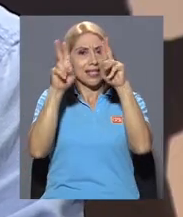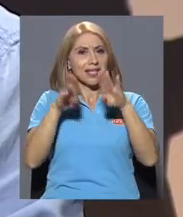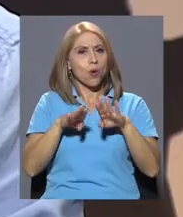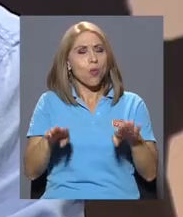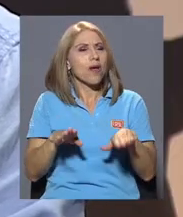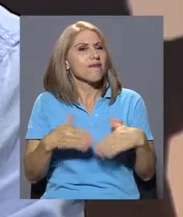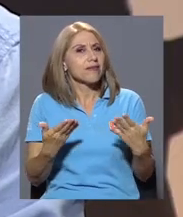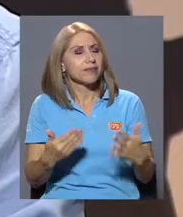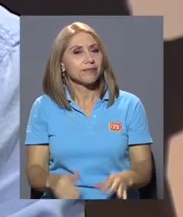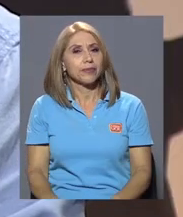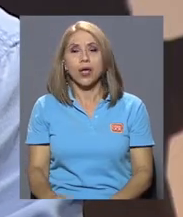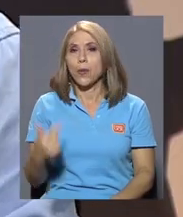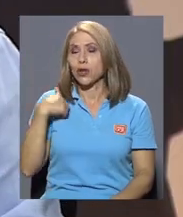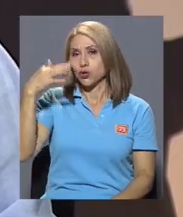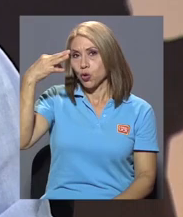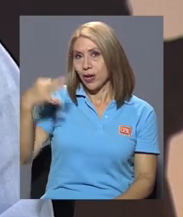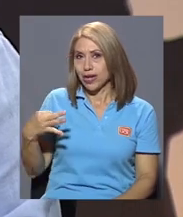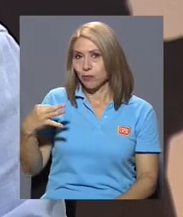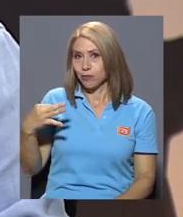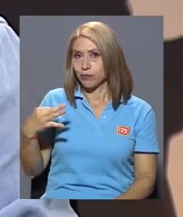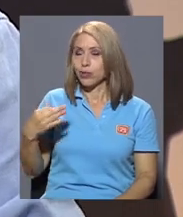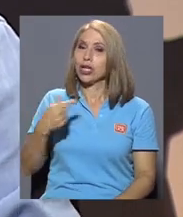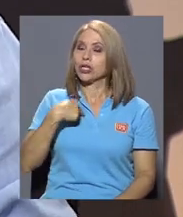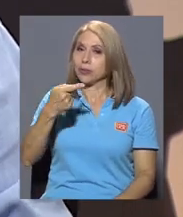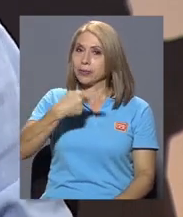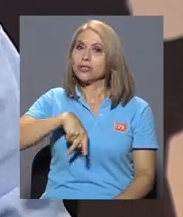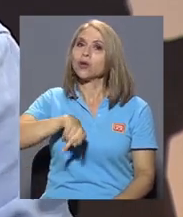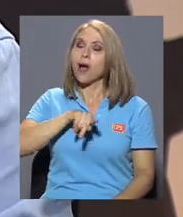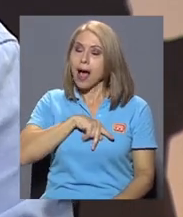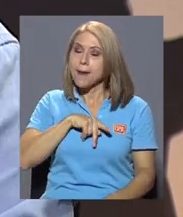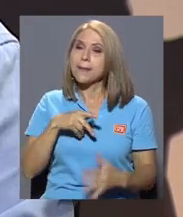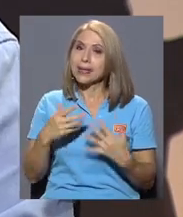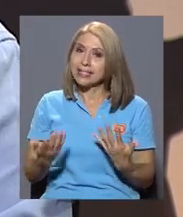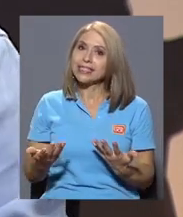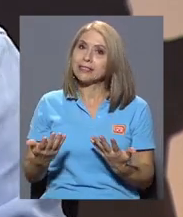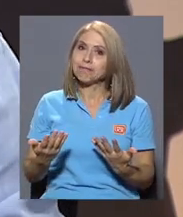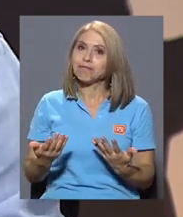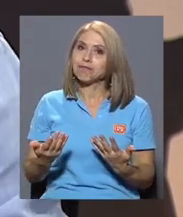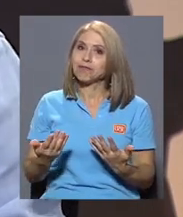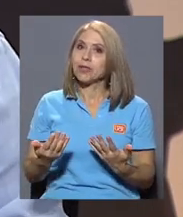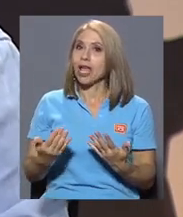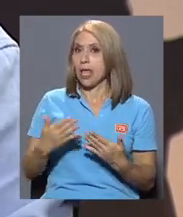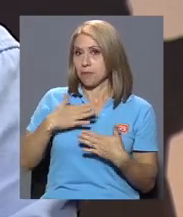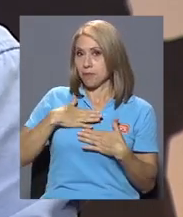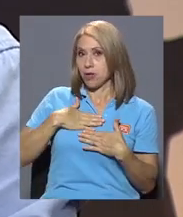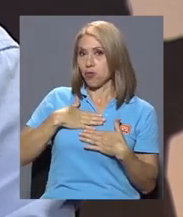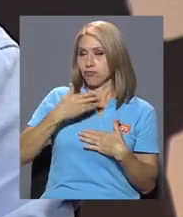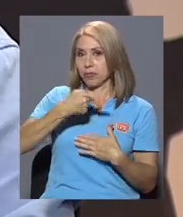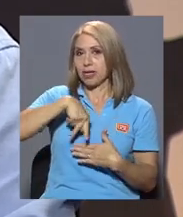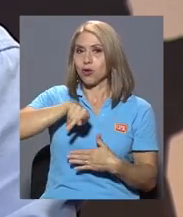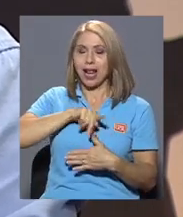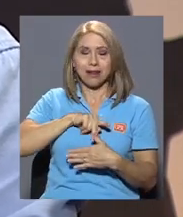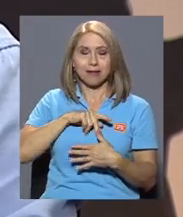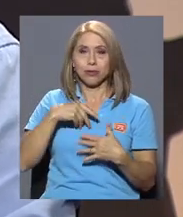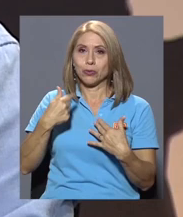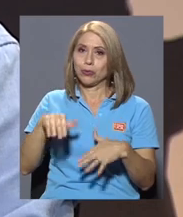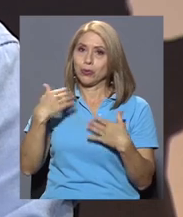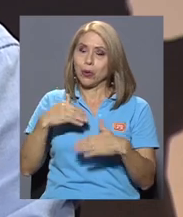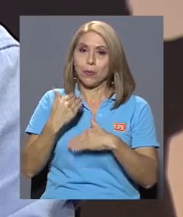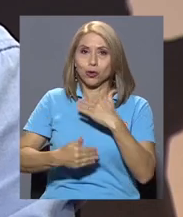que personalmente la televisión como un proceso mío personal yo siempre fui muy